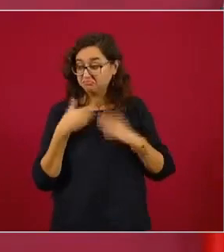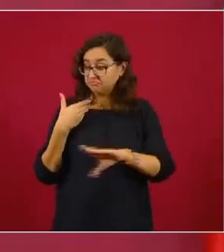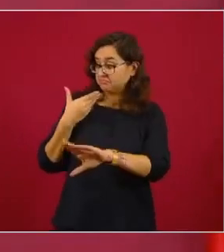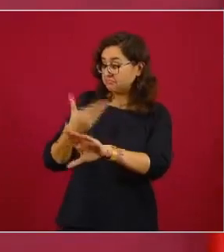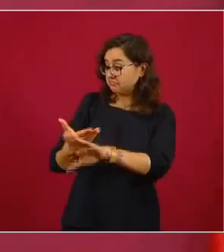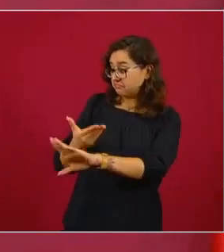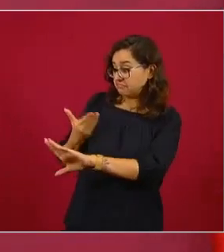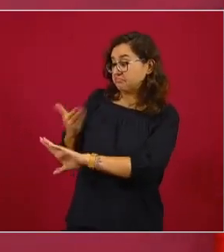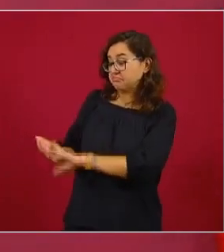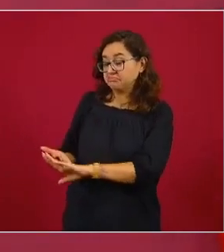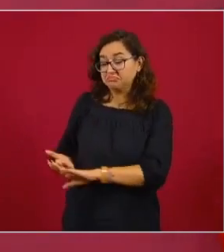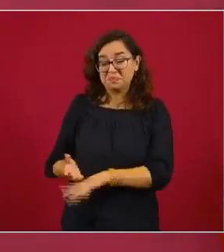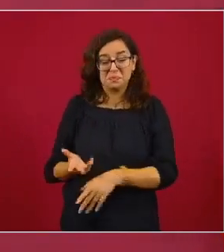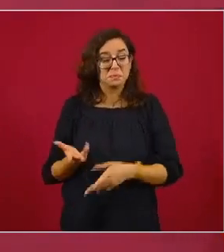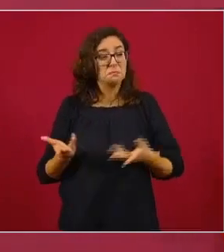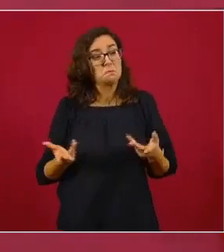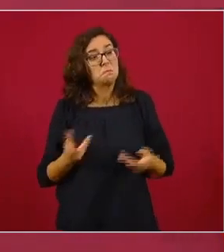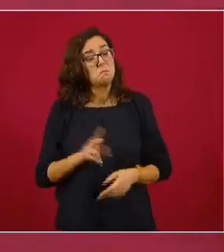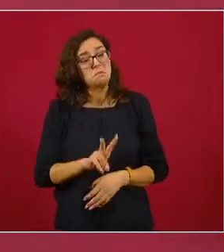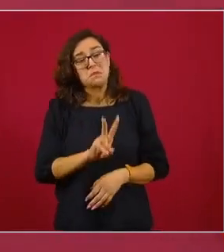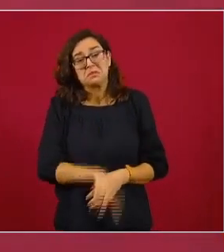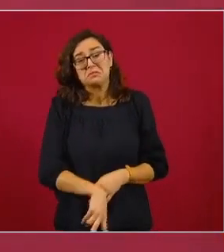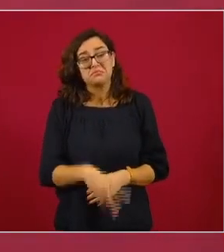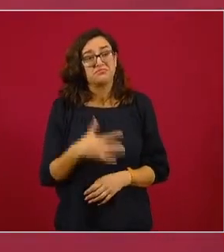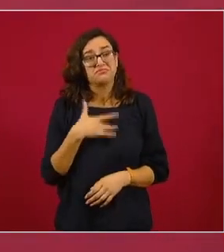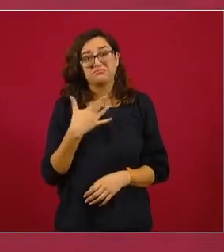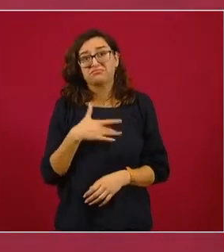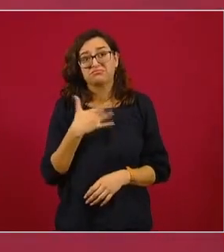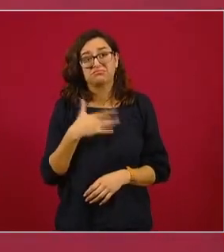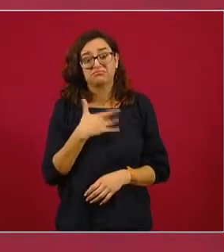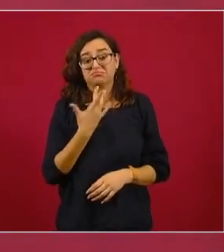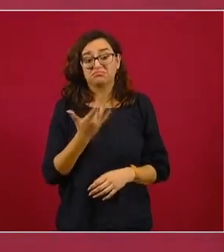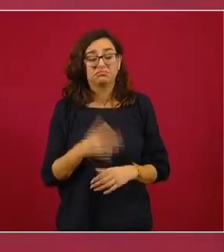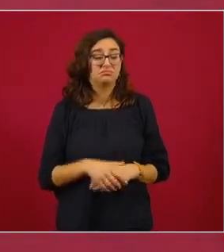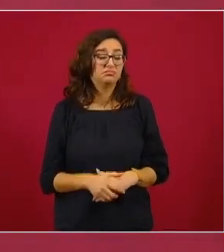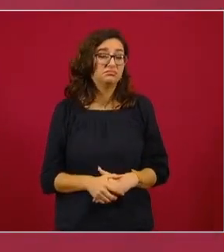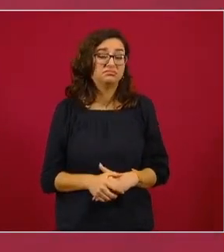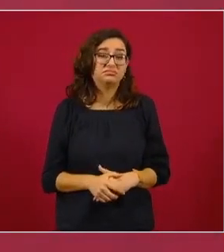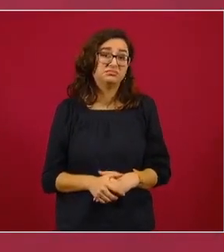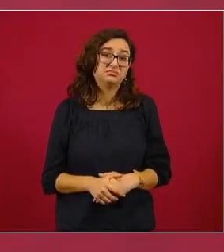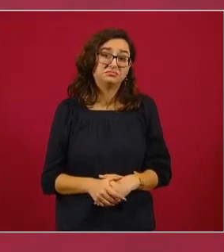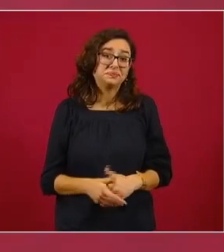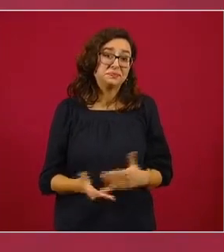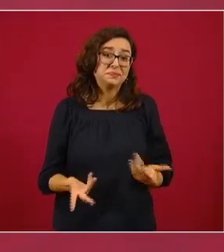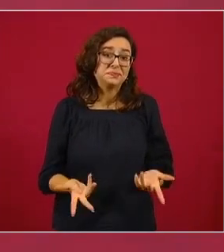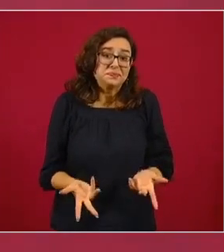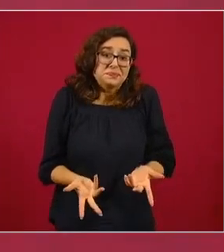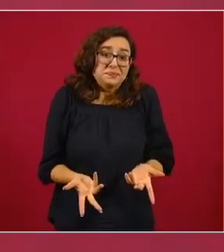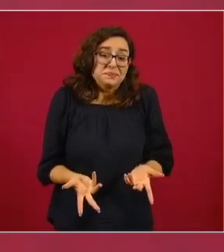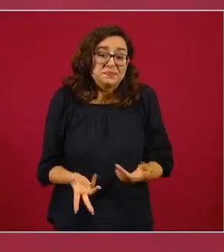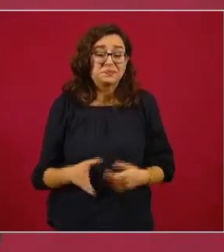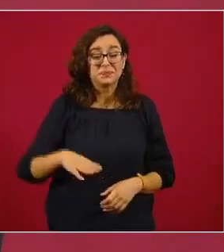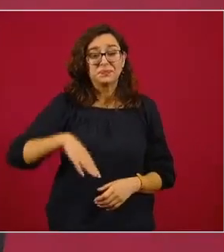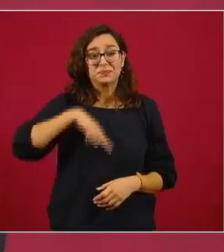la verdad, pues no nos afecta, sobre todo en